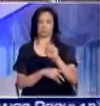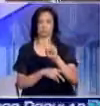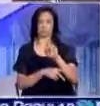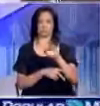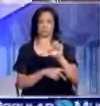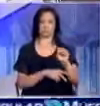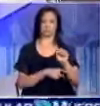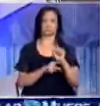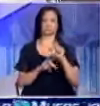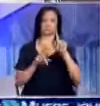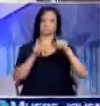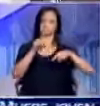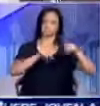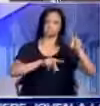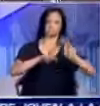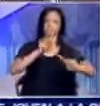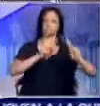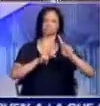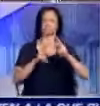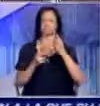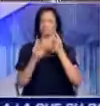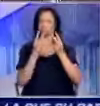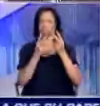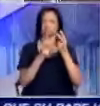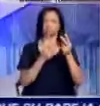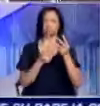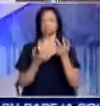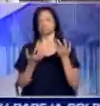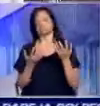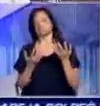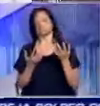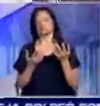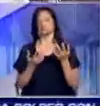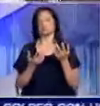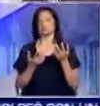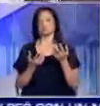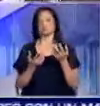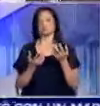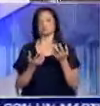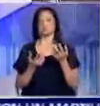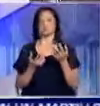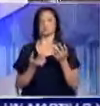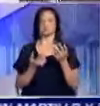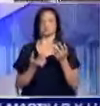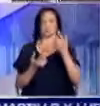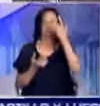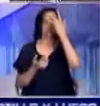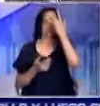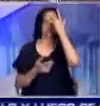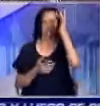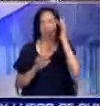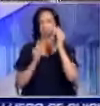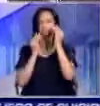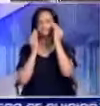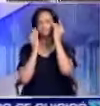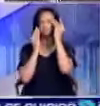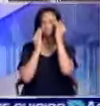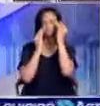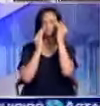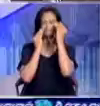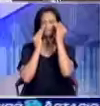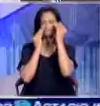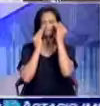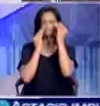algunas personas en la calle eh quizás con dos dedos de frente y un chin más analizando esta